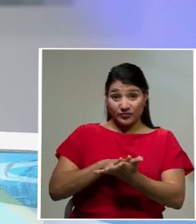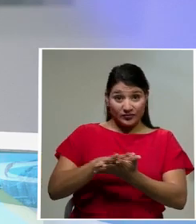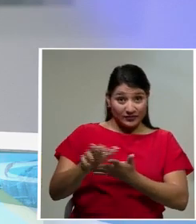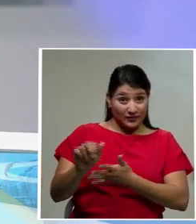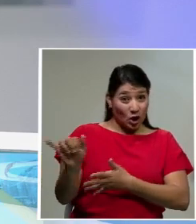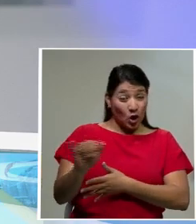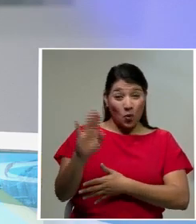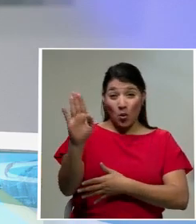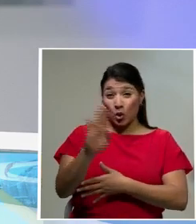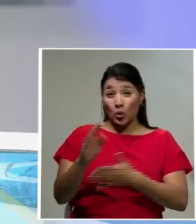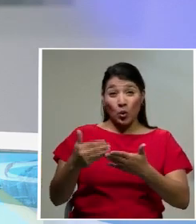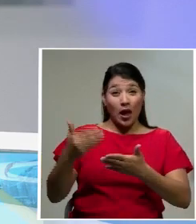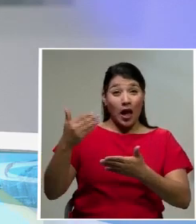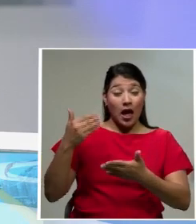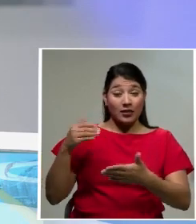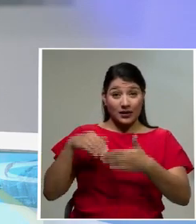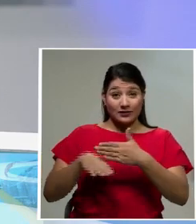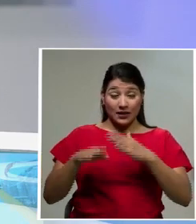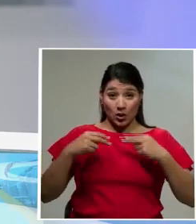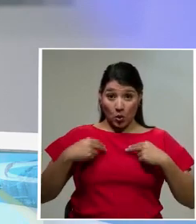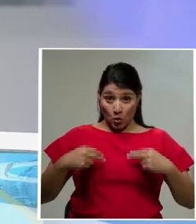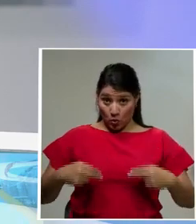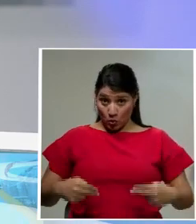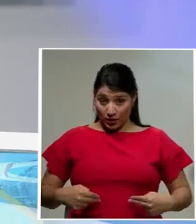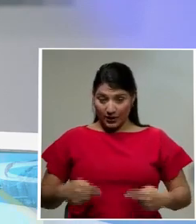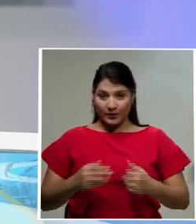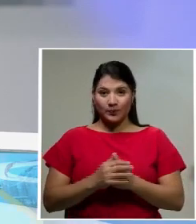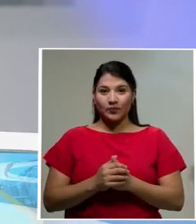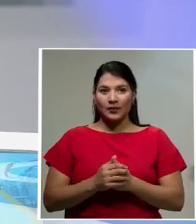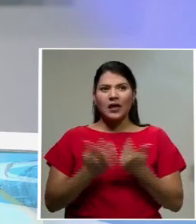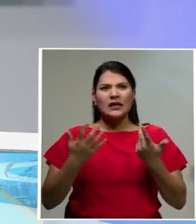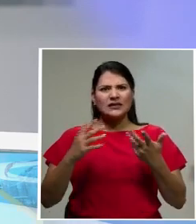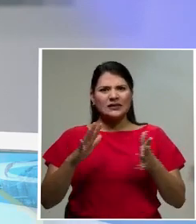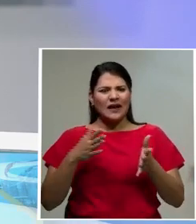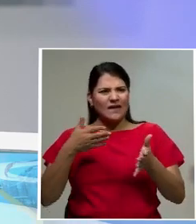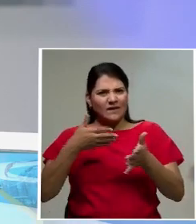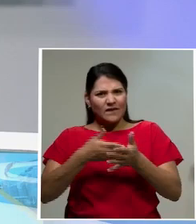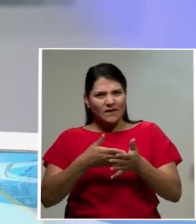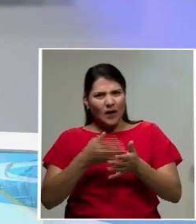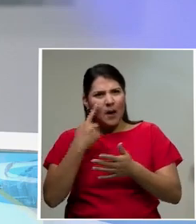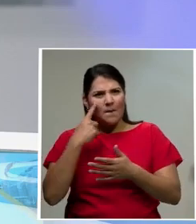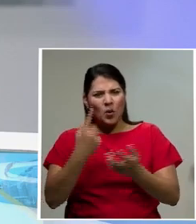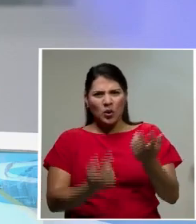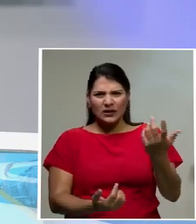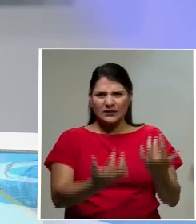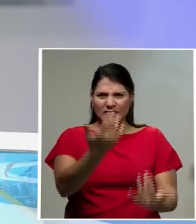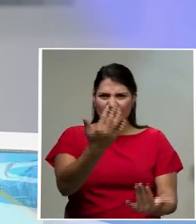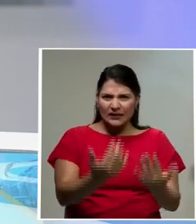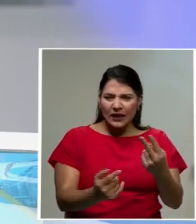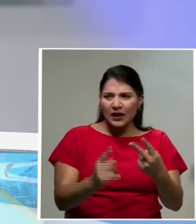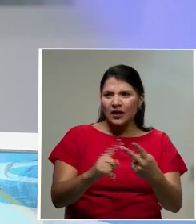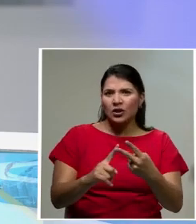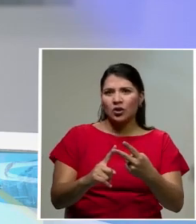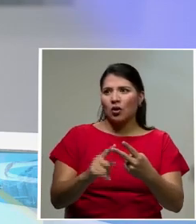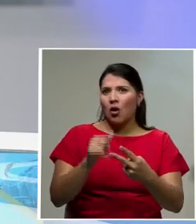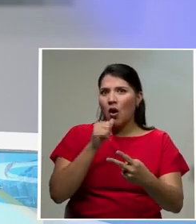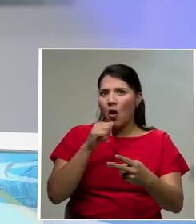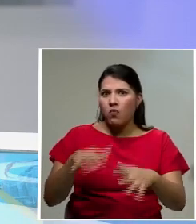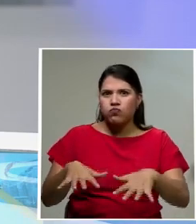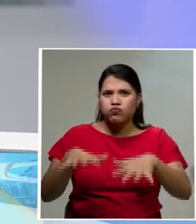precedentes para la humanidad, ya sacudida por canículas, incendios e inundaciones.